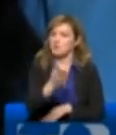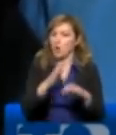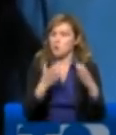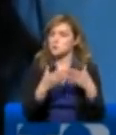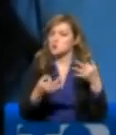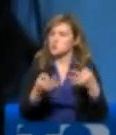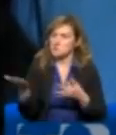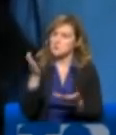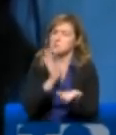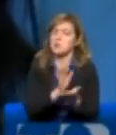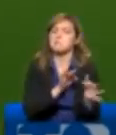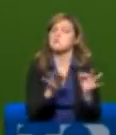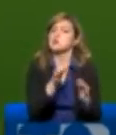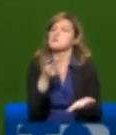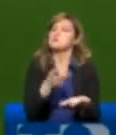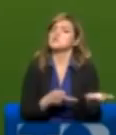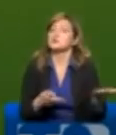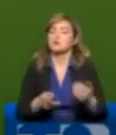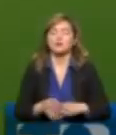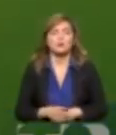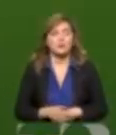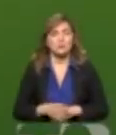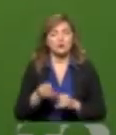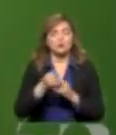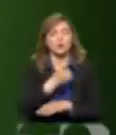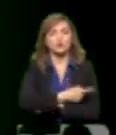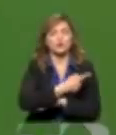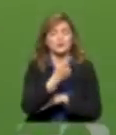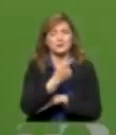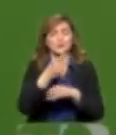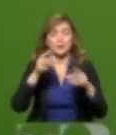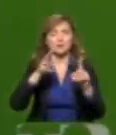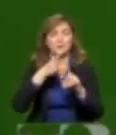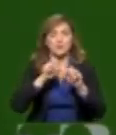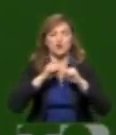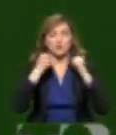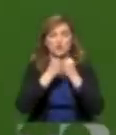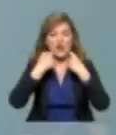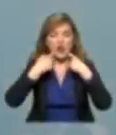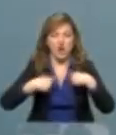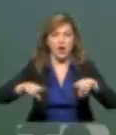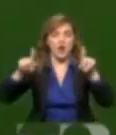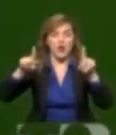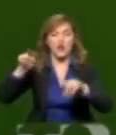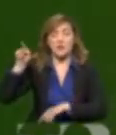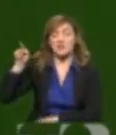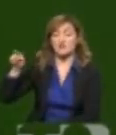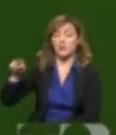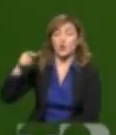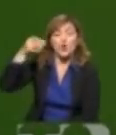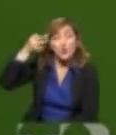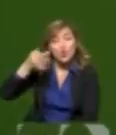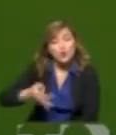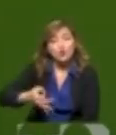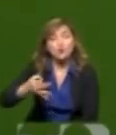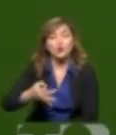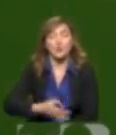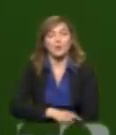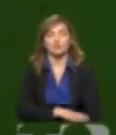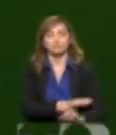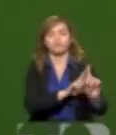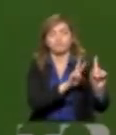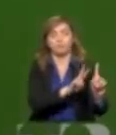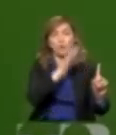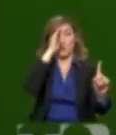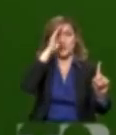Comisión de Justicia y Estructura del Estado. En los últimos días circuló en redes sociales en las imágenes donde se ve un PPL con la